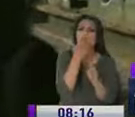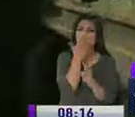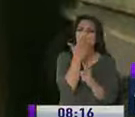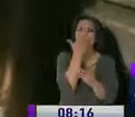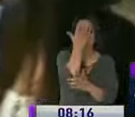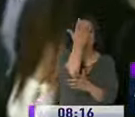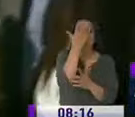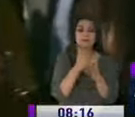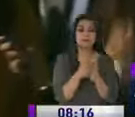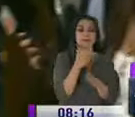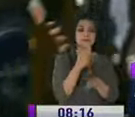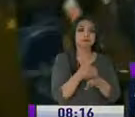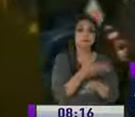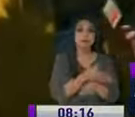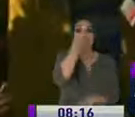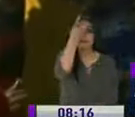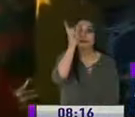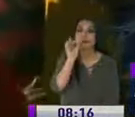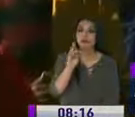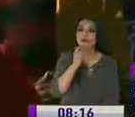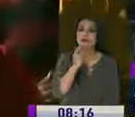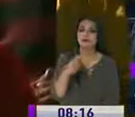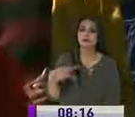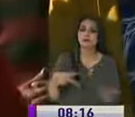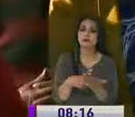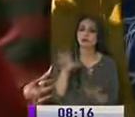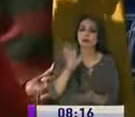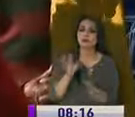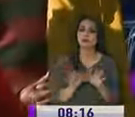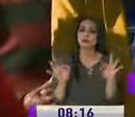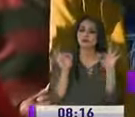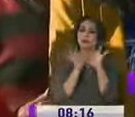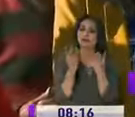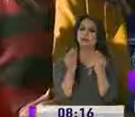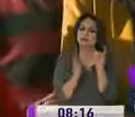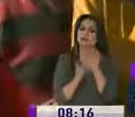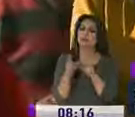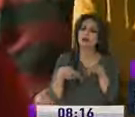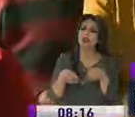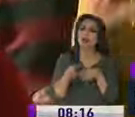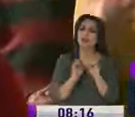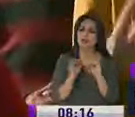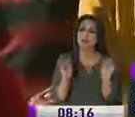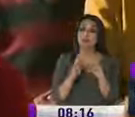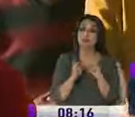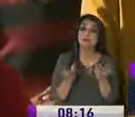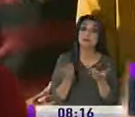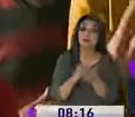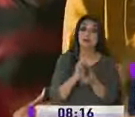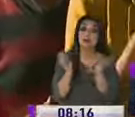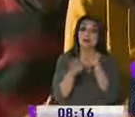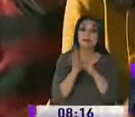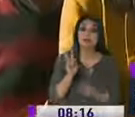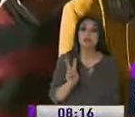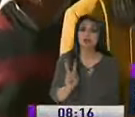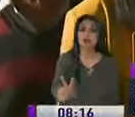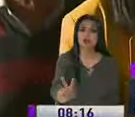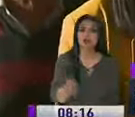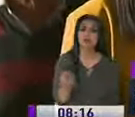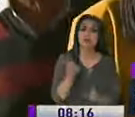lamentablemente se había decidido que esta parada no era tan importante, que tal vez no había mucha gente, y cuando se hizo la renovación del trole no